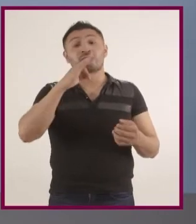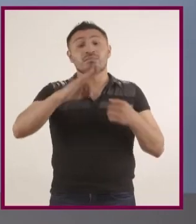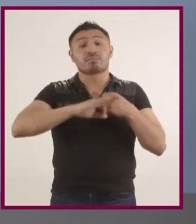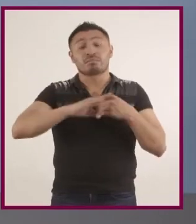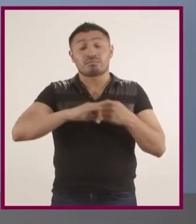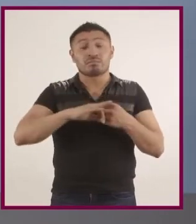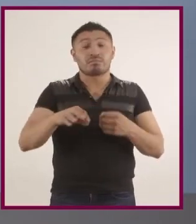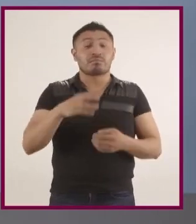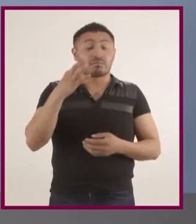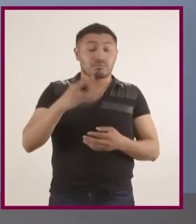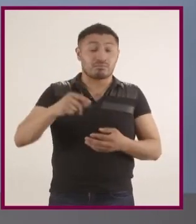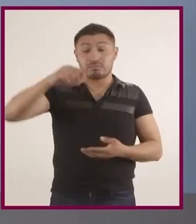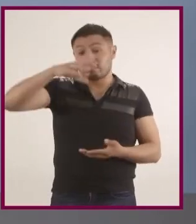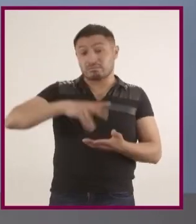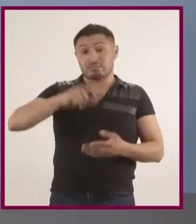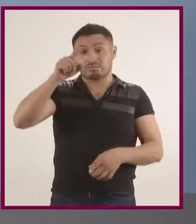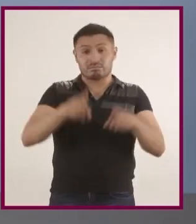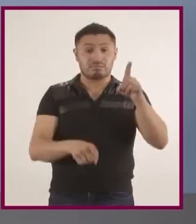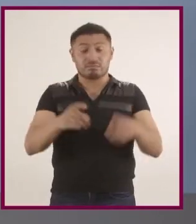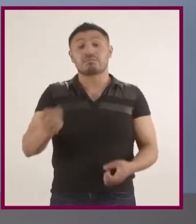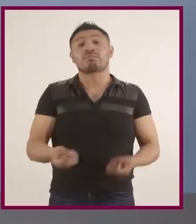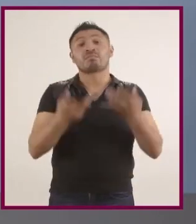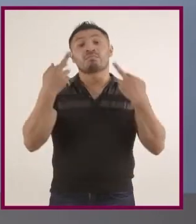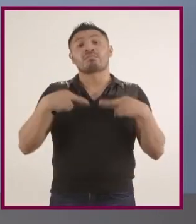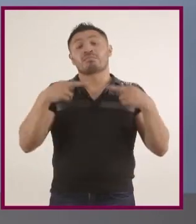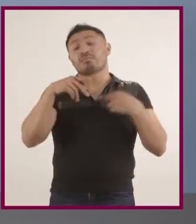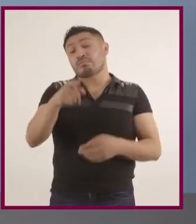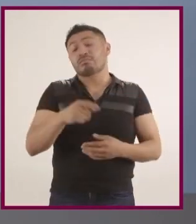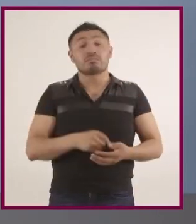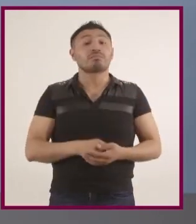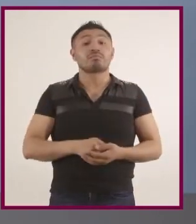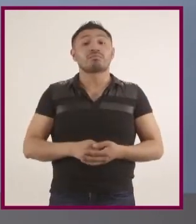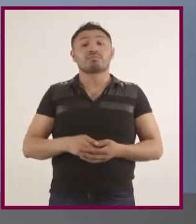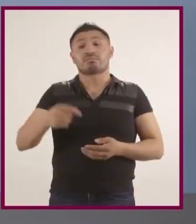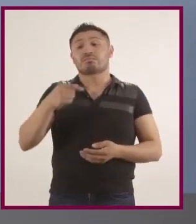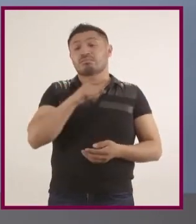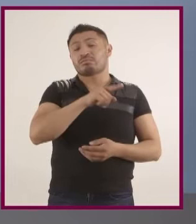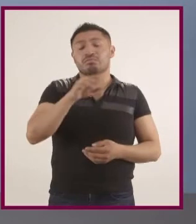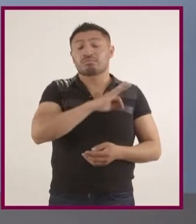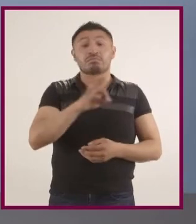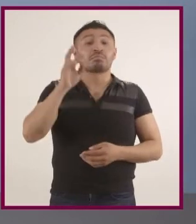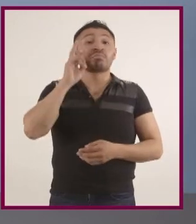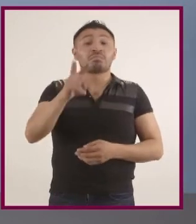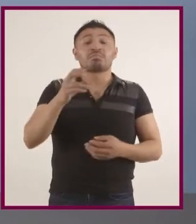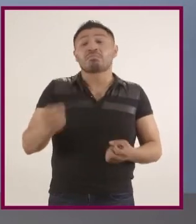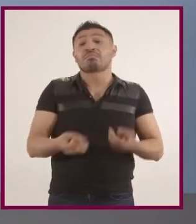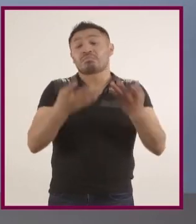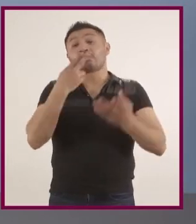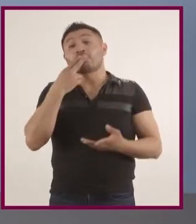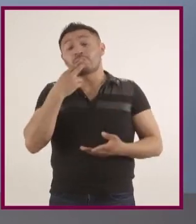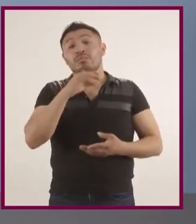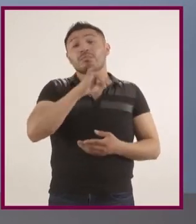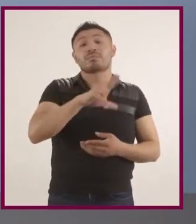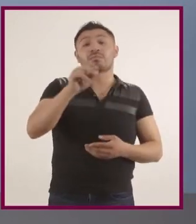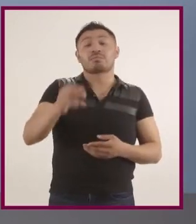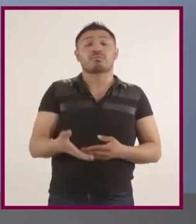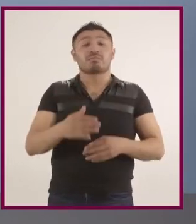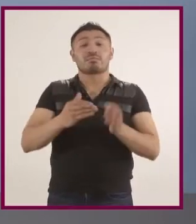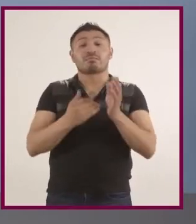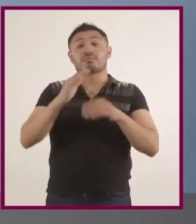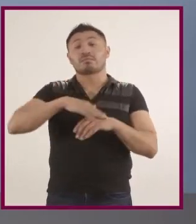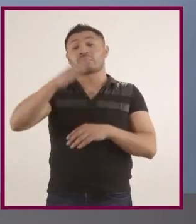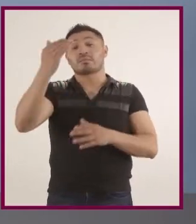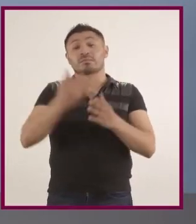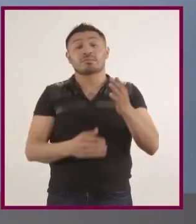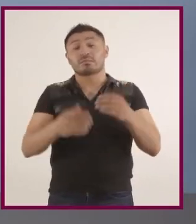detergente dependiendo nuestra carga de ropa ustedes ahí pueden ir viendo qué tanto le sirve si más o menos